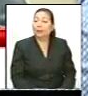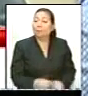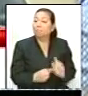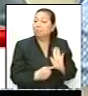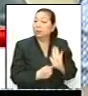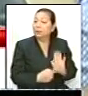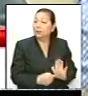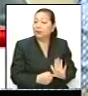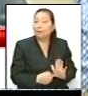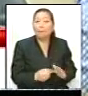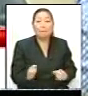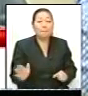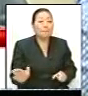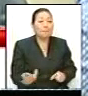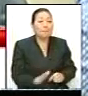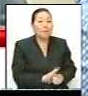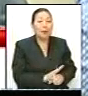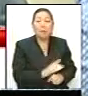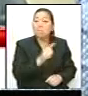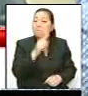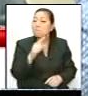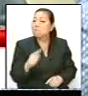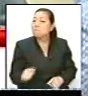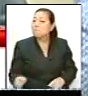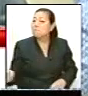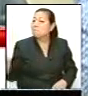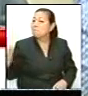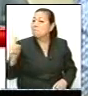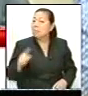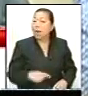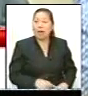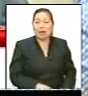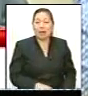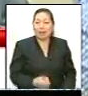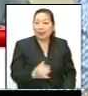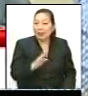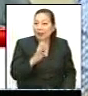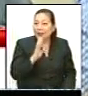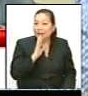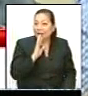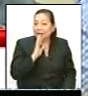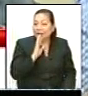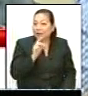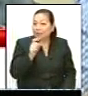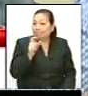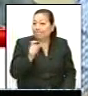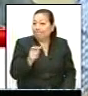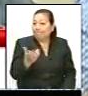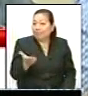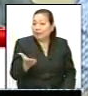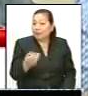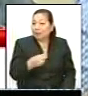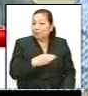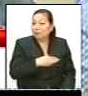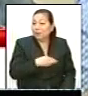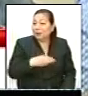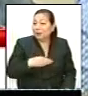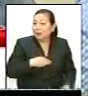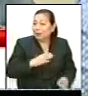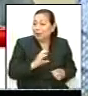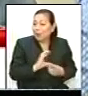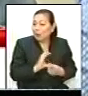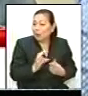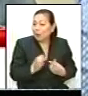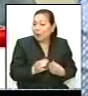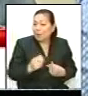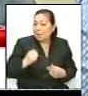presentan causales de nulidad. Está hablando entre gente del Ministerio de Cultura y